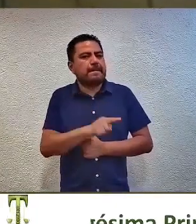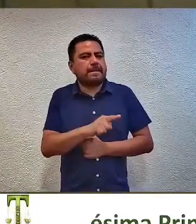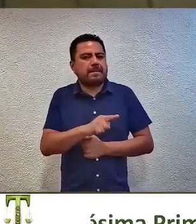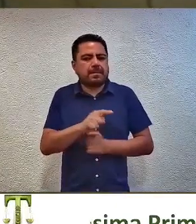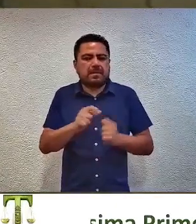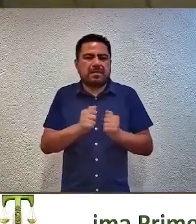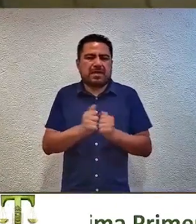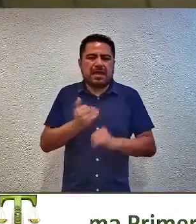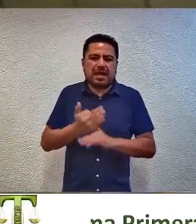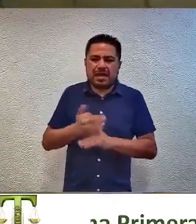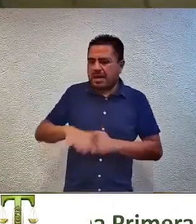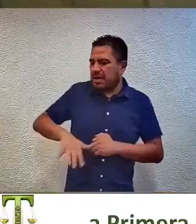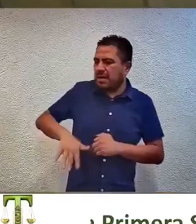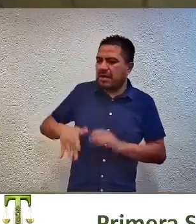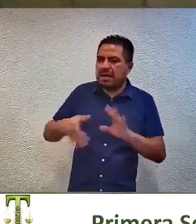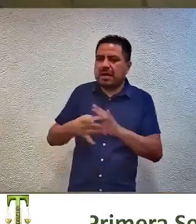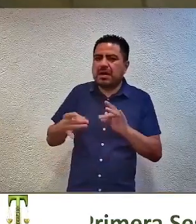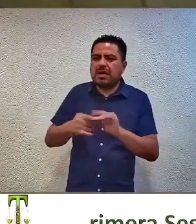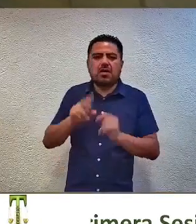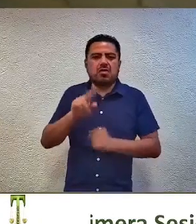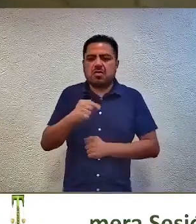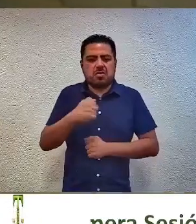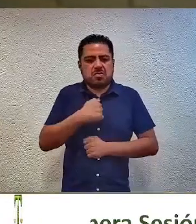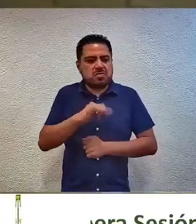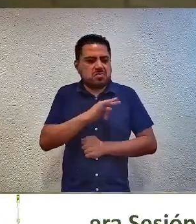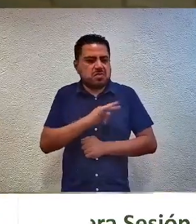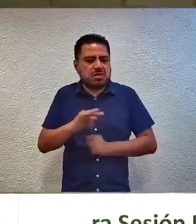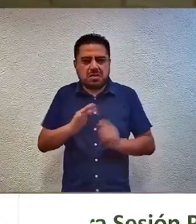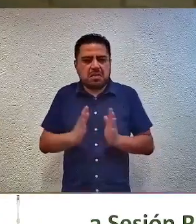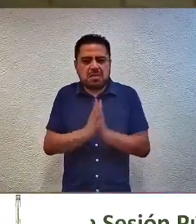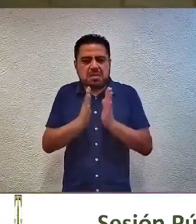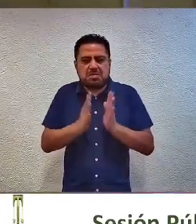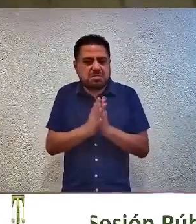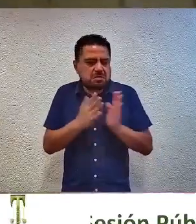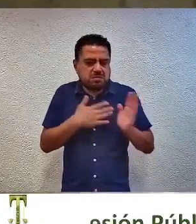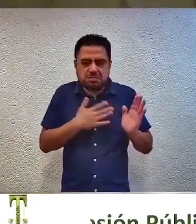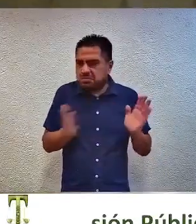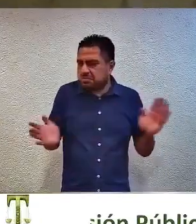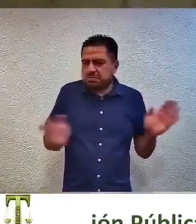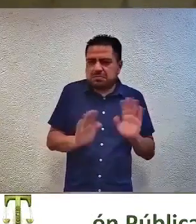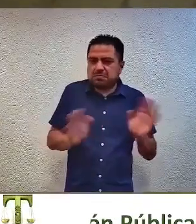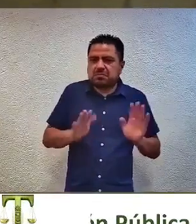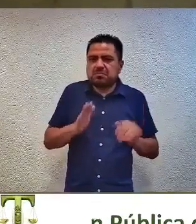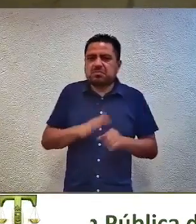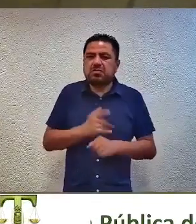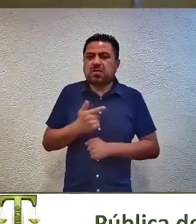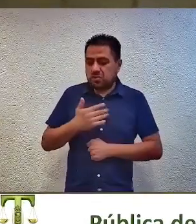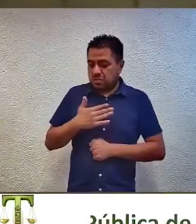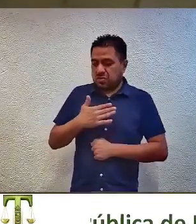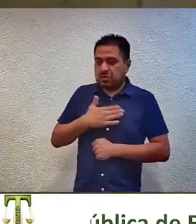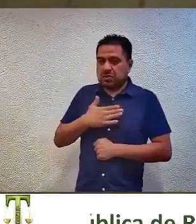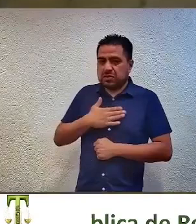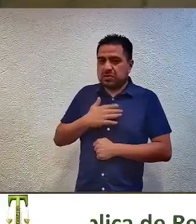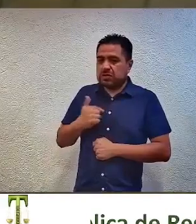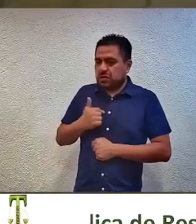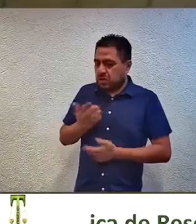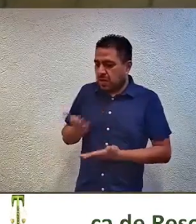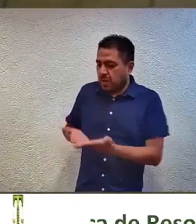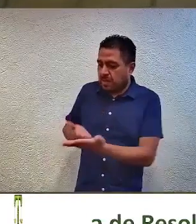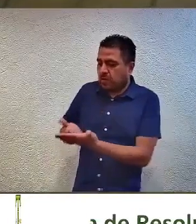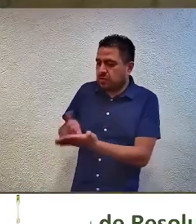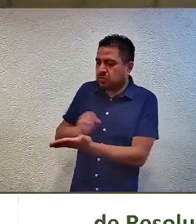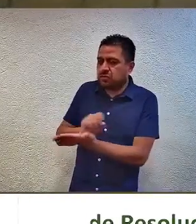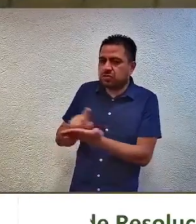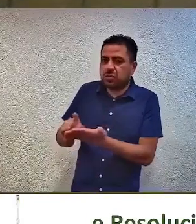antes mencionada, en el cual tampoco puedo participar por tratarse su servidora de la parte que planteó la